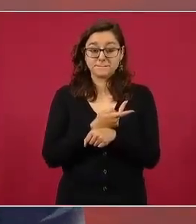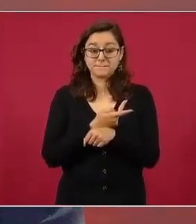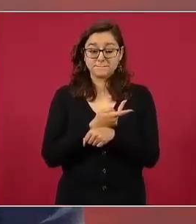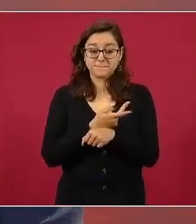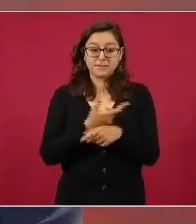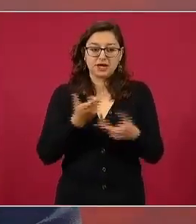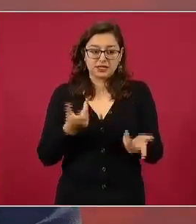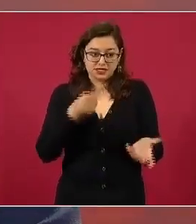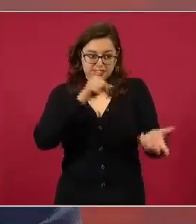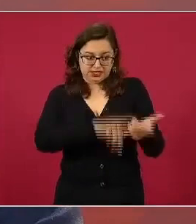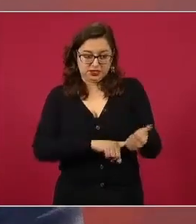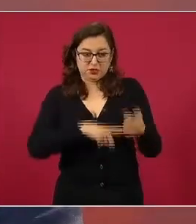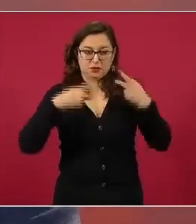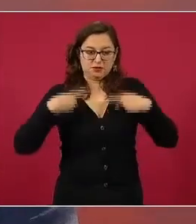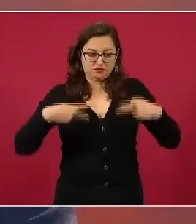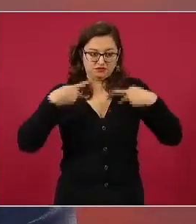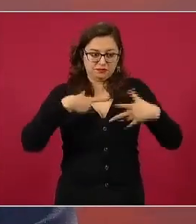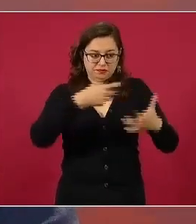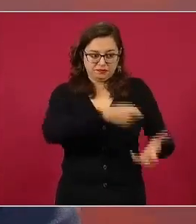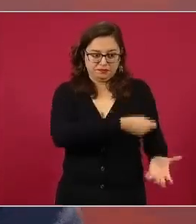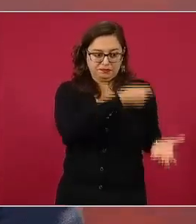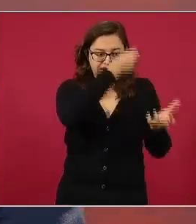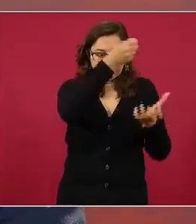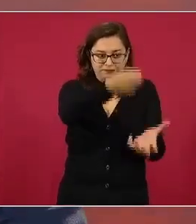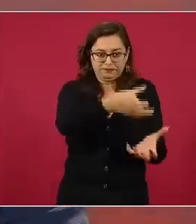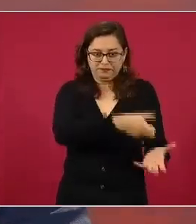aportan el dinero, pues ya no les rinde.